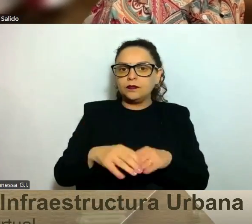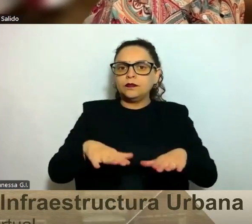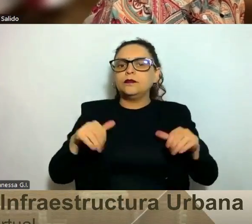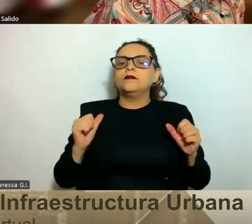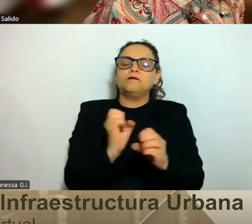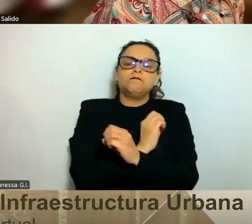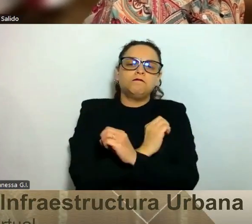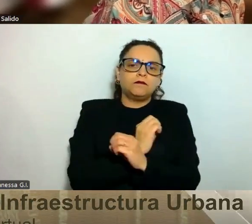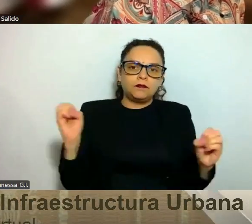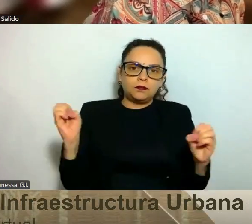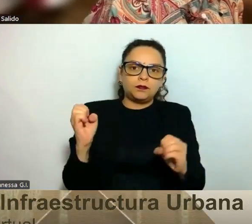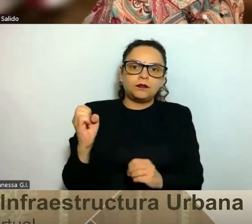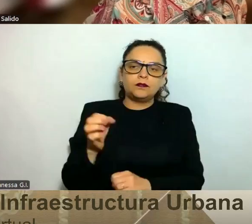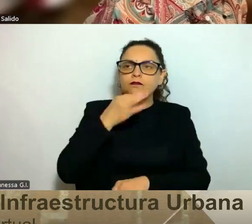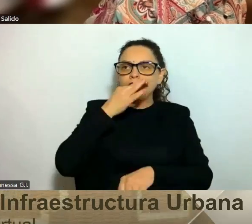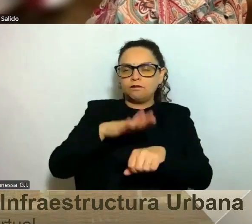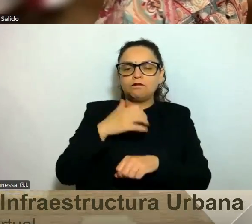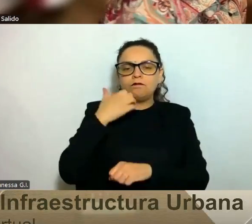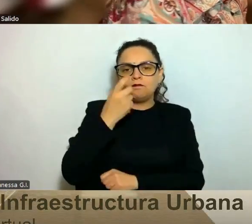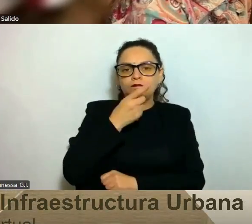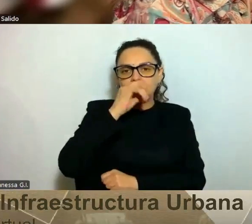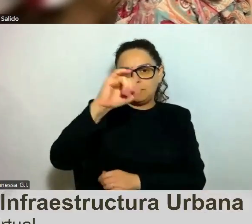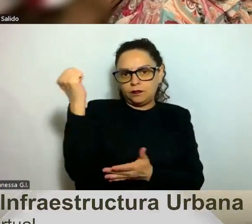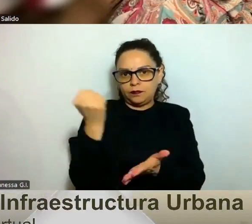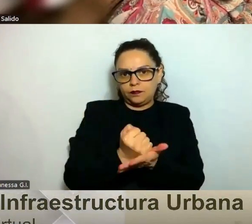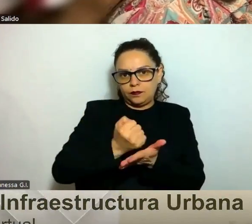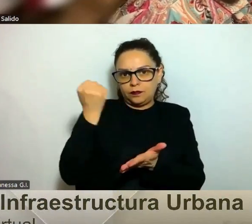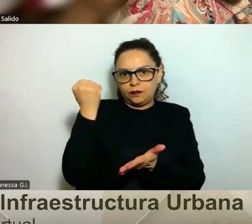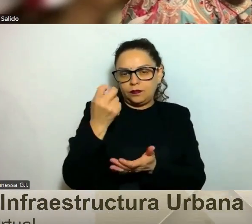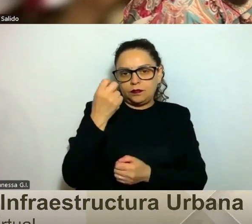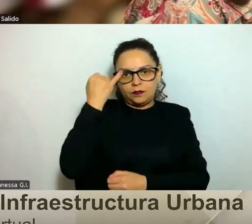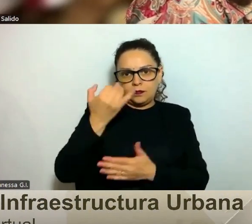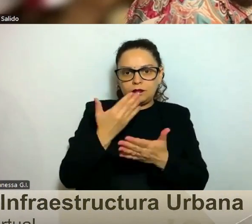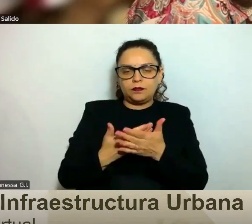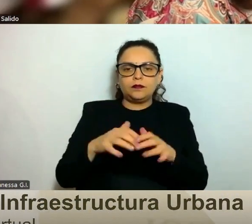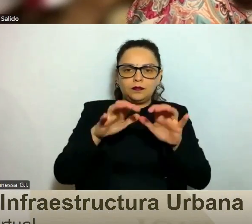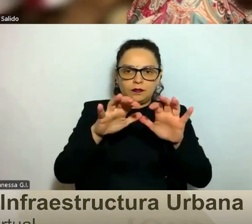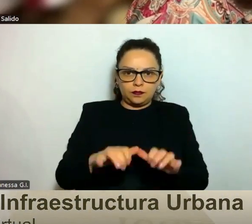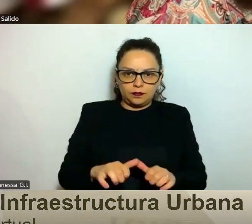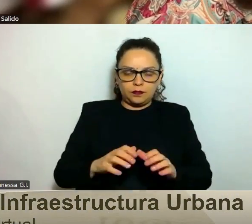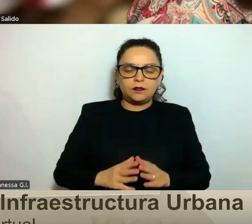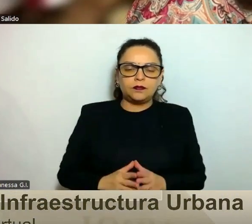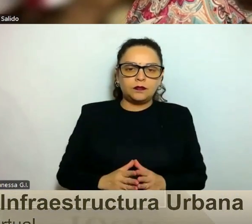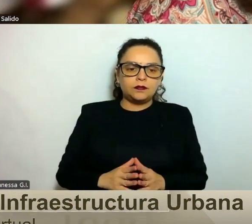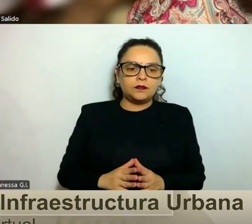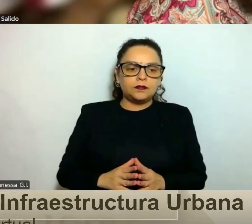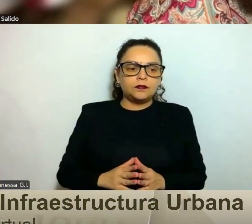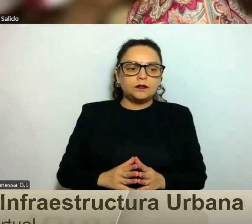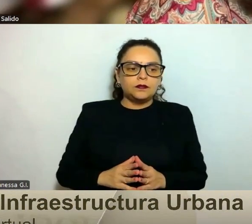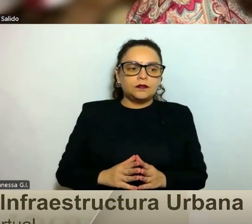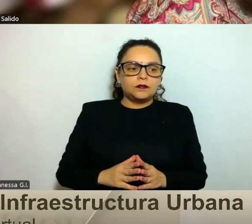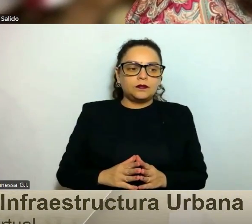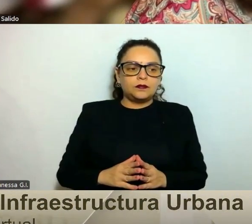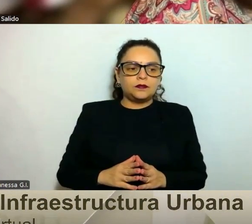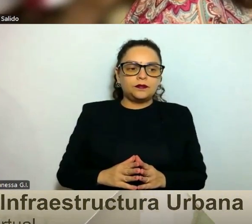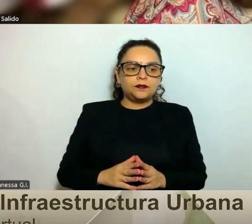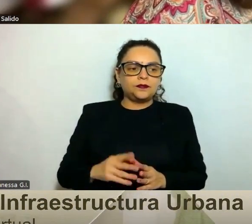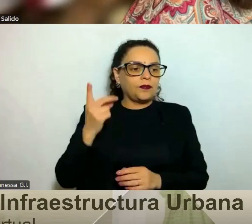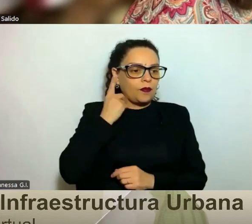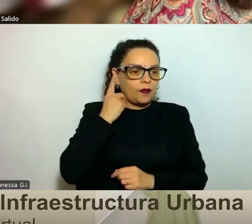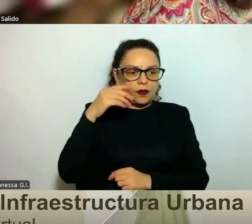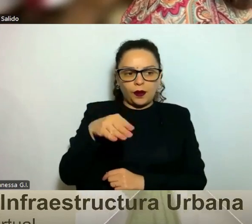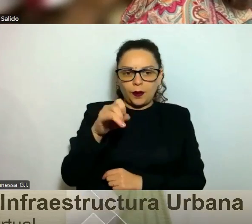abstenciones. Se aprueba el dictamen en lo general y en lo particular. Gracias, diputado